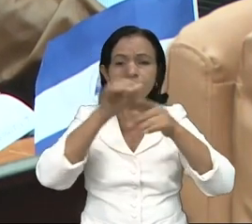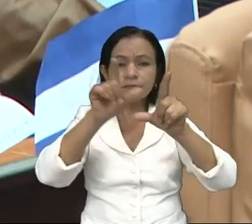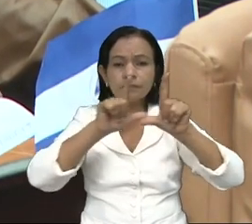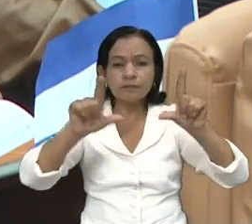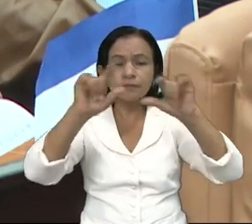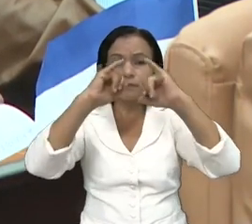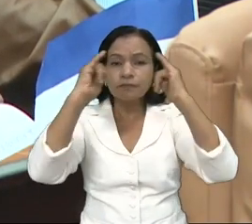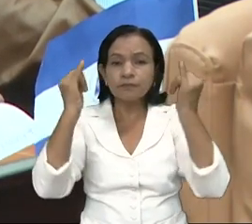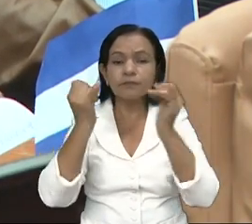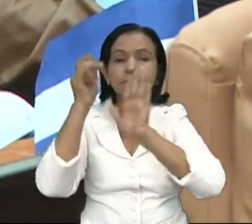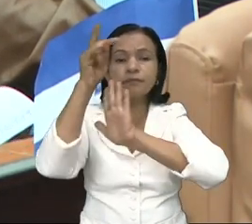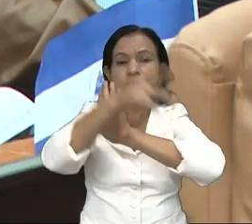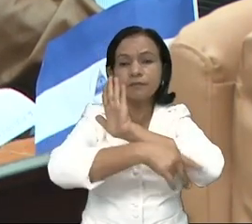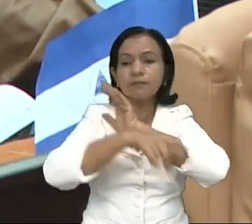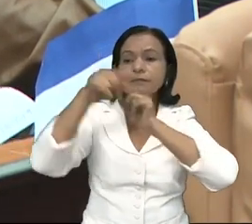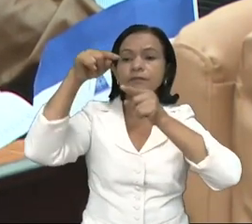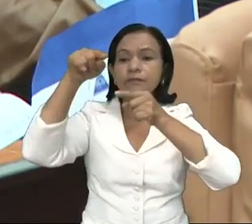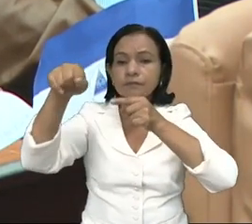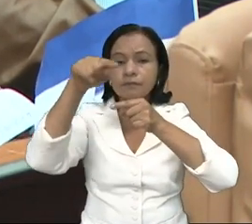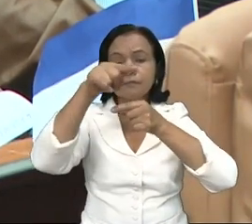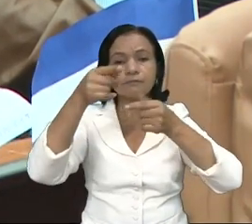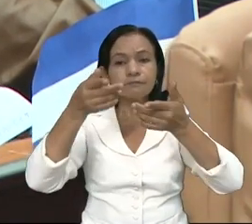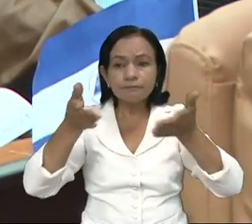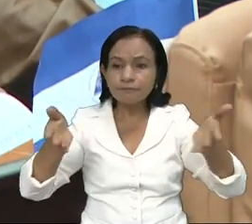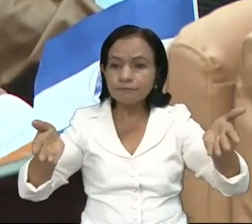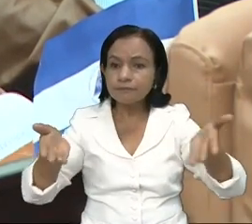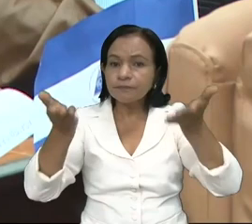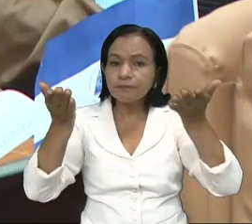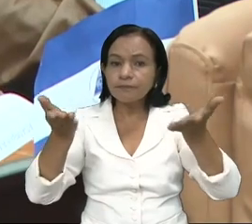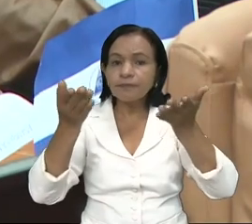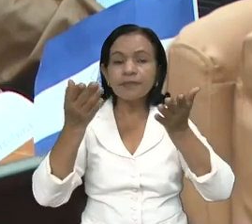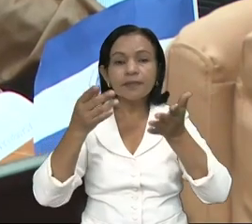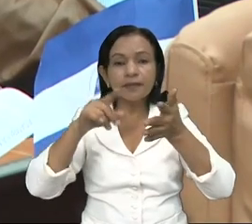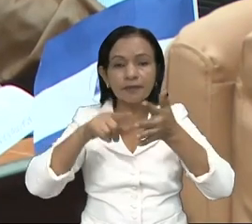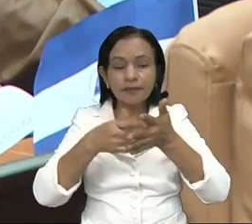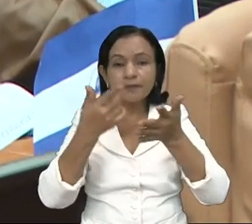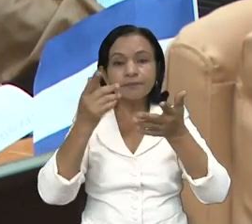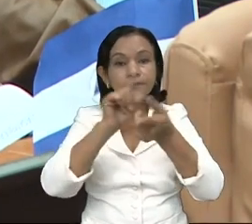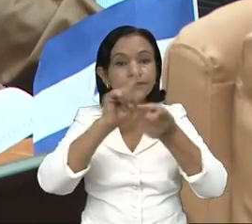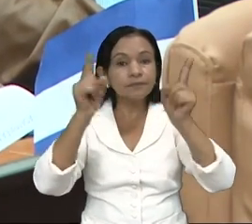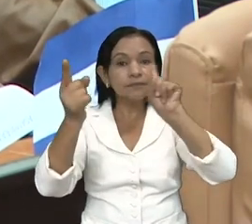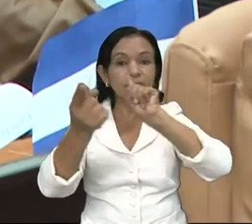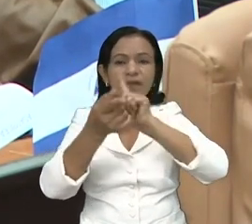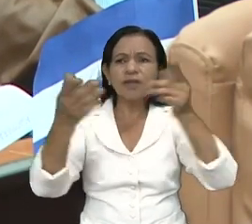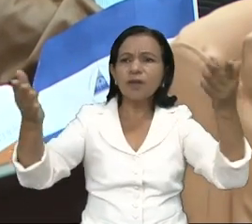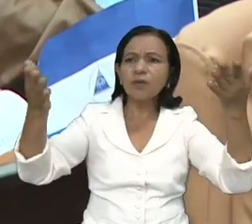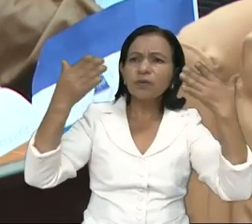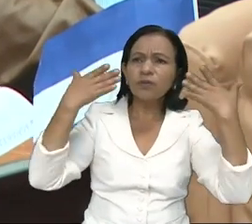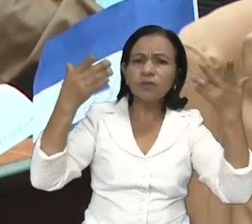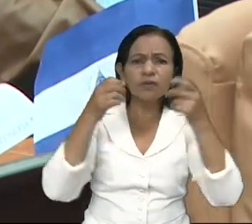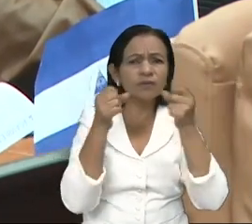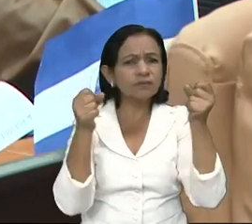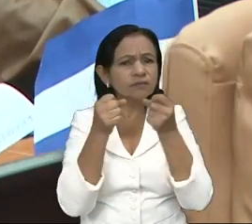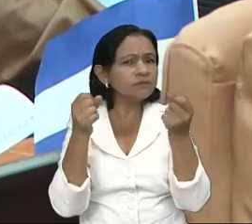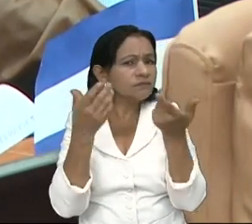ha impulsado iniciativas que vienen a hacerle frente al cambio climático, entre las que